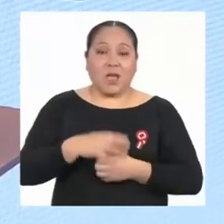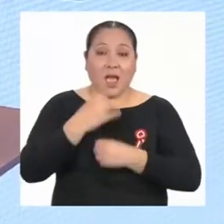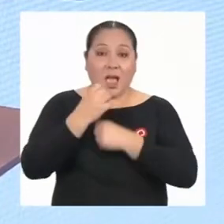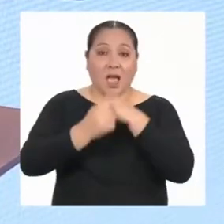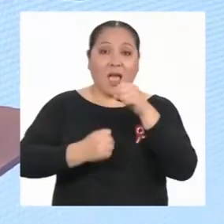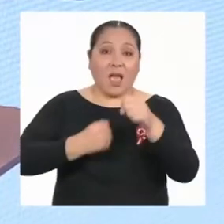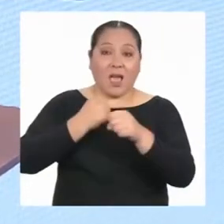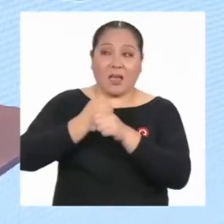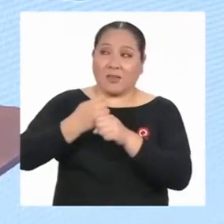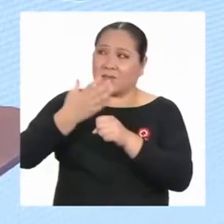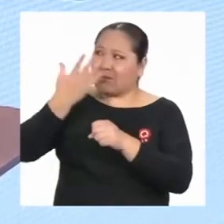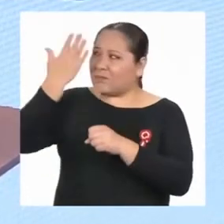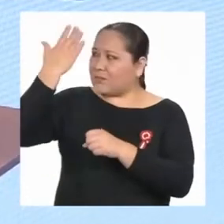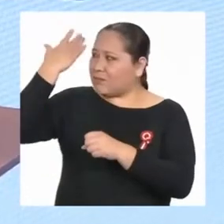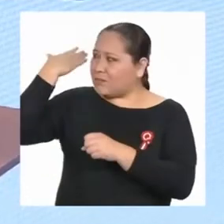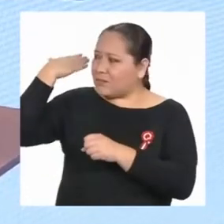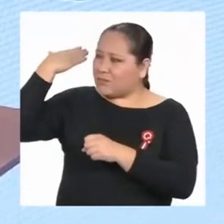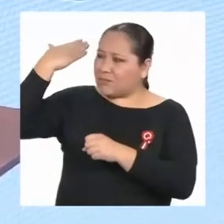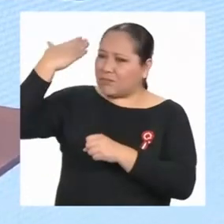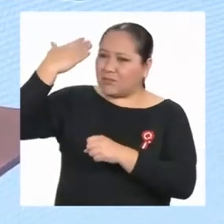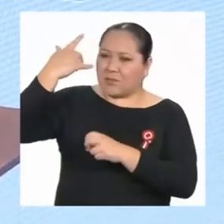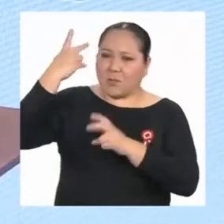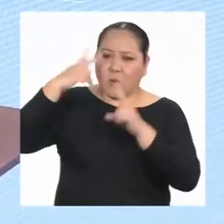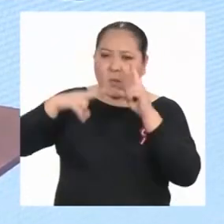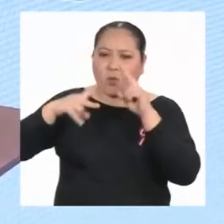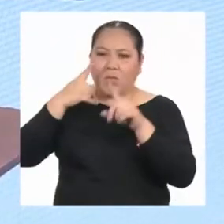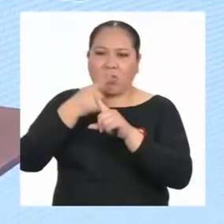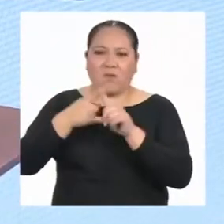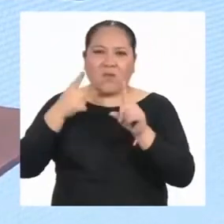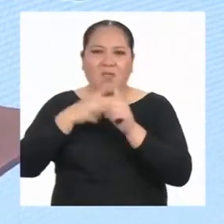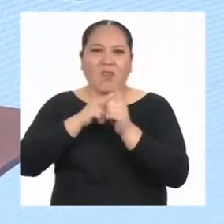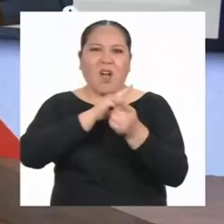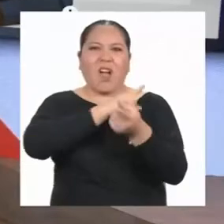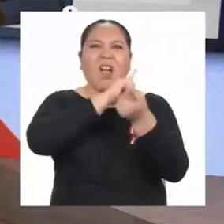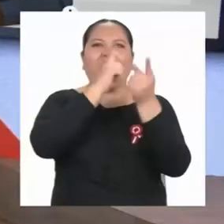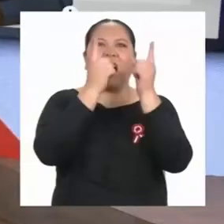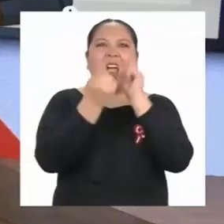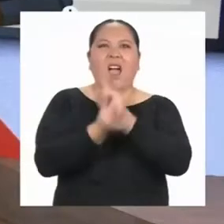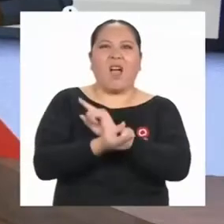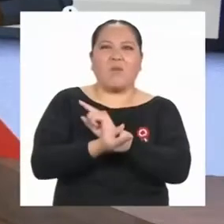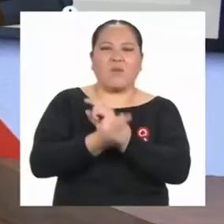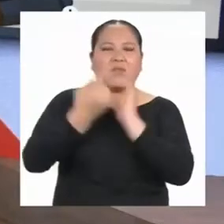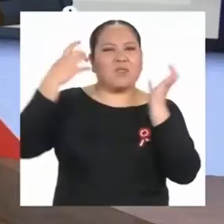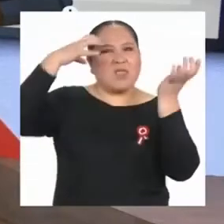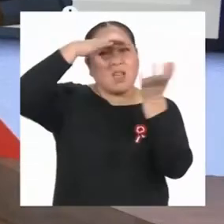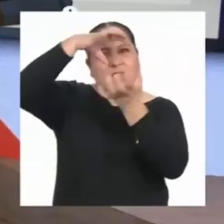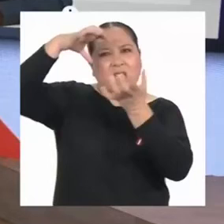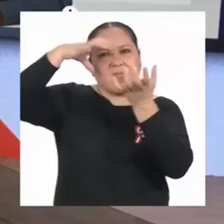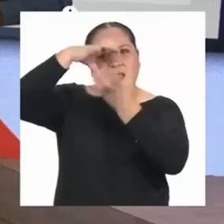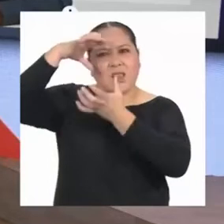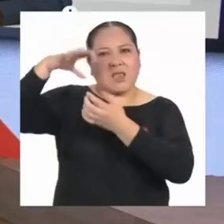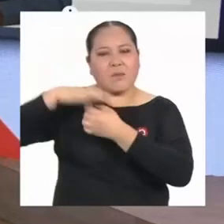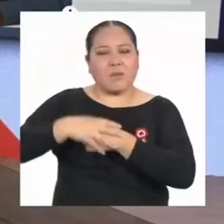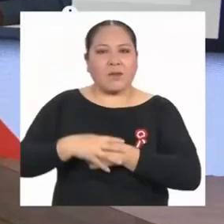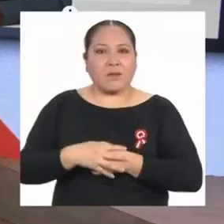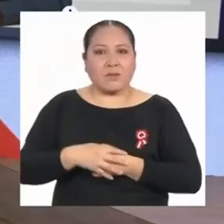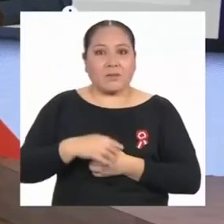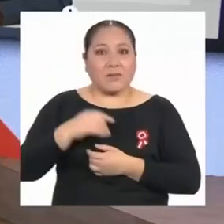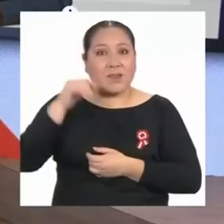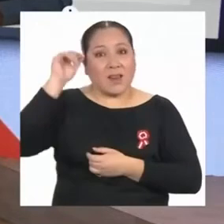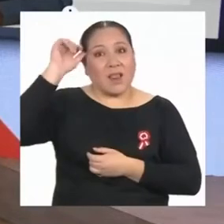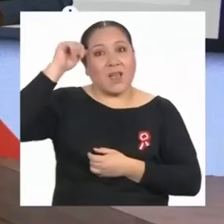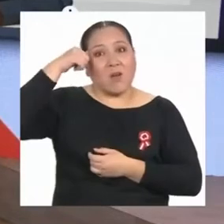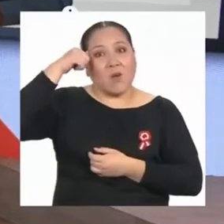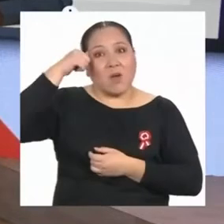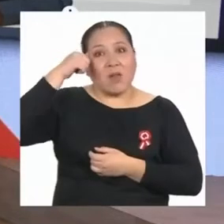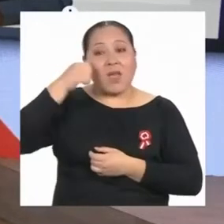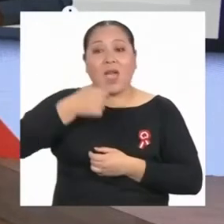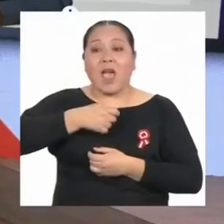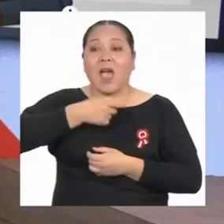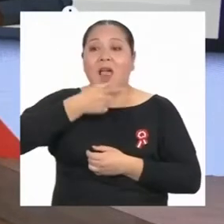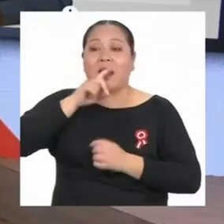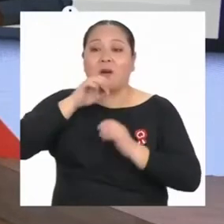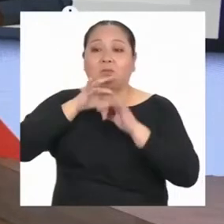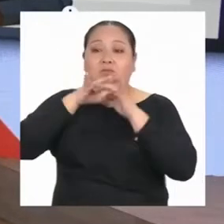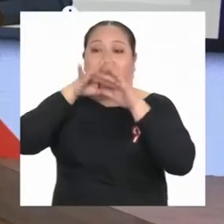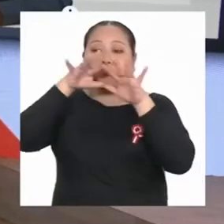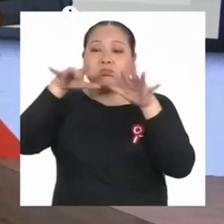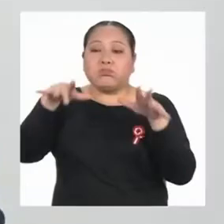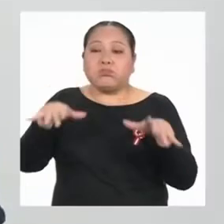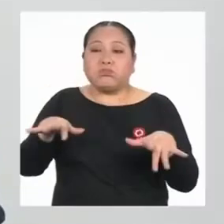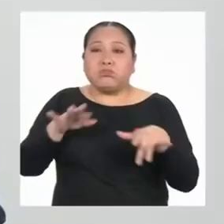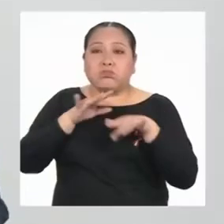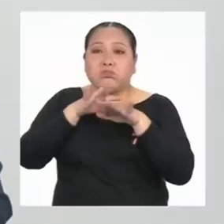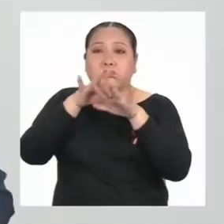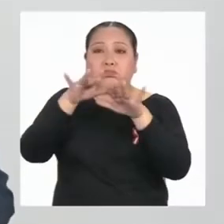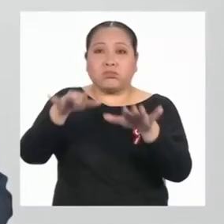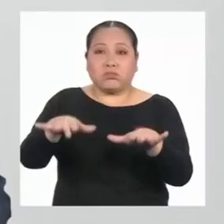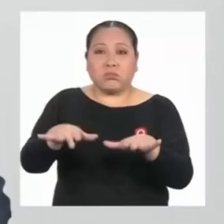cambios climatológicos en todo el mundo. Incluso aquí. ¿Se acuerda de las inundaciones del 2017 en el norte del